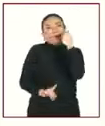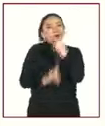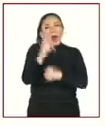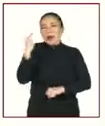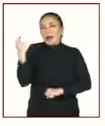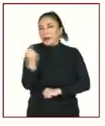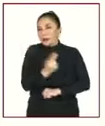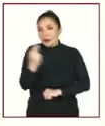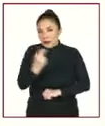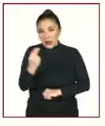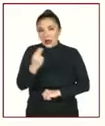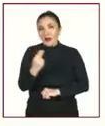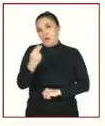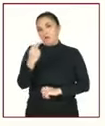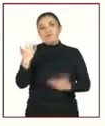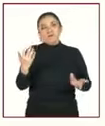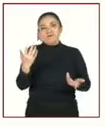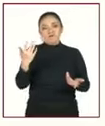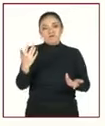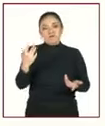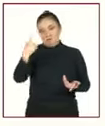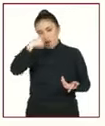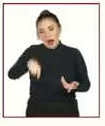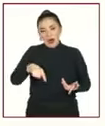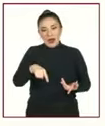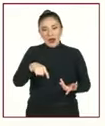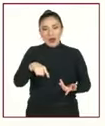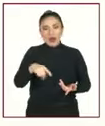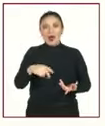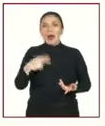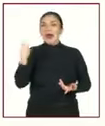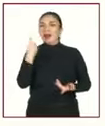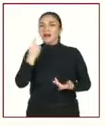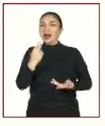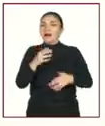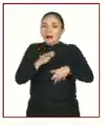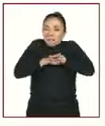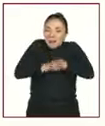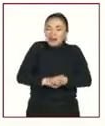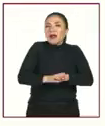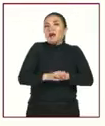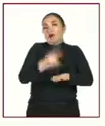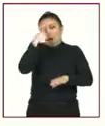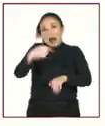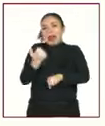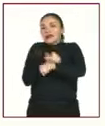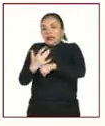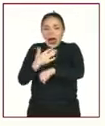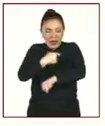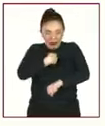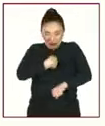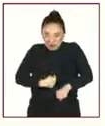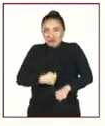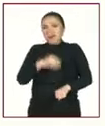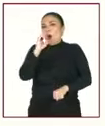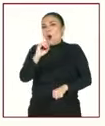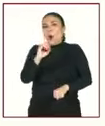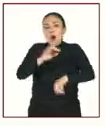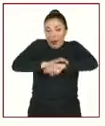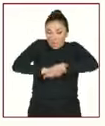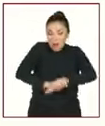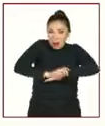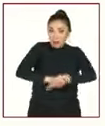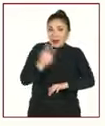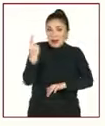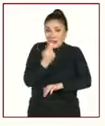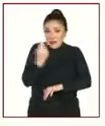que necesitamos a lo mejor dar compresiones en alguna hemorragia o si hay que iniciar RCP, entonces